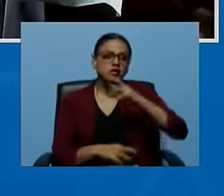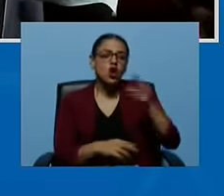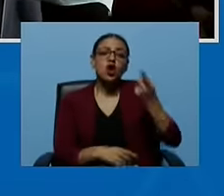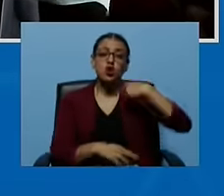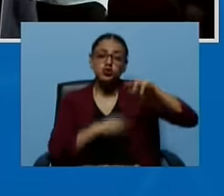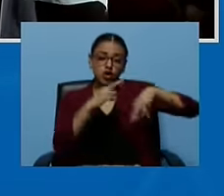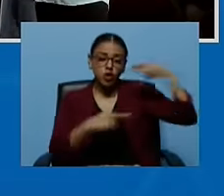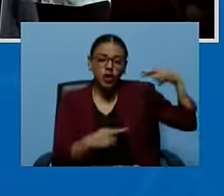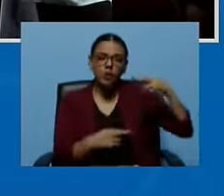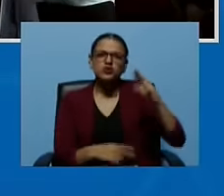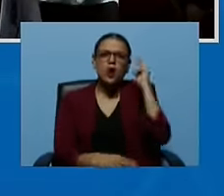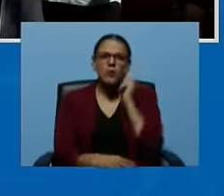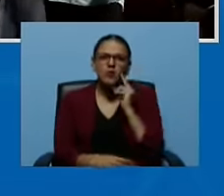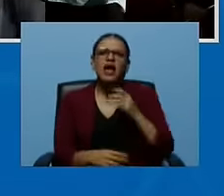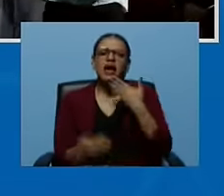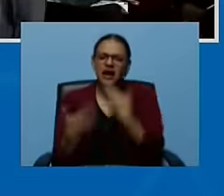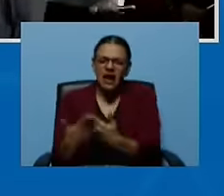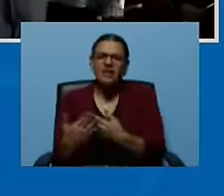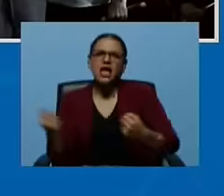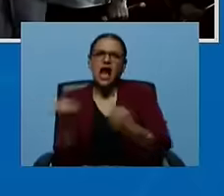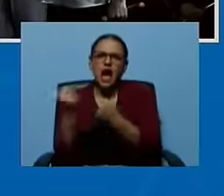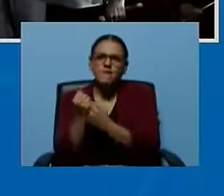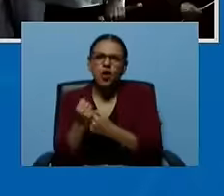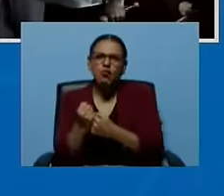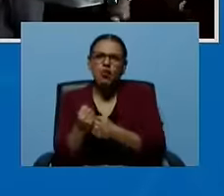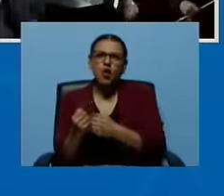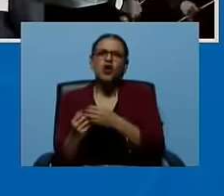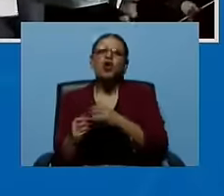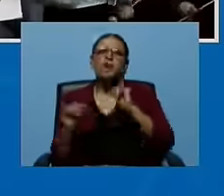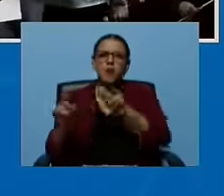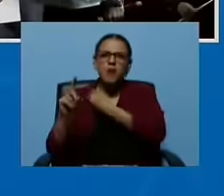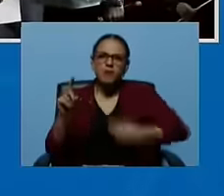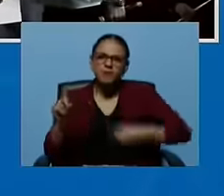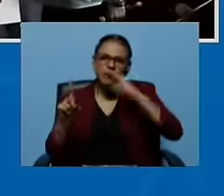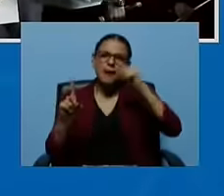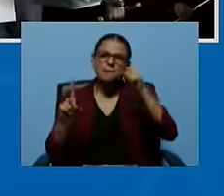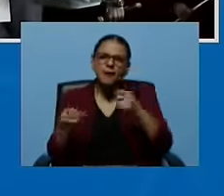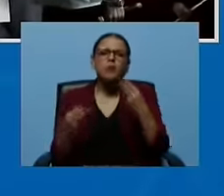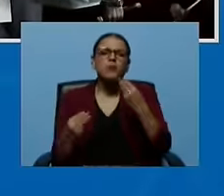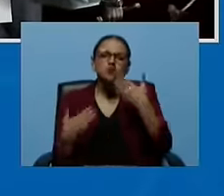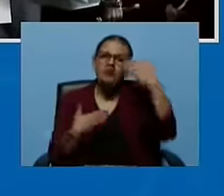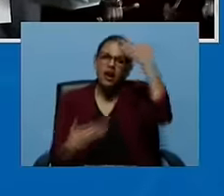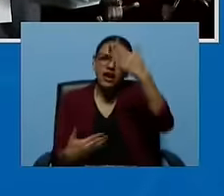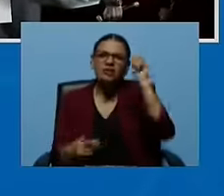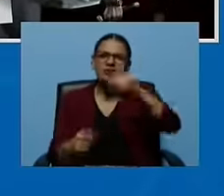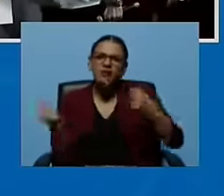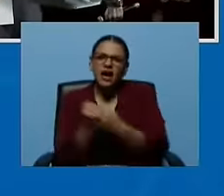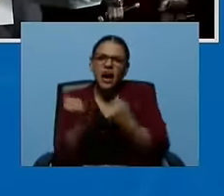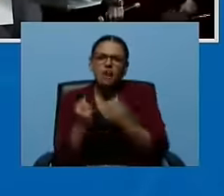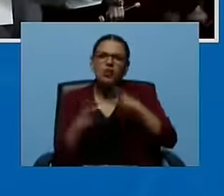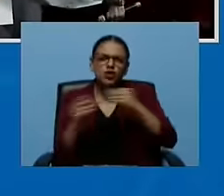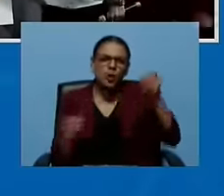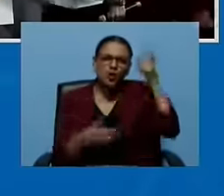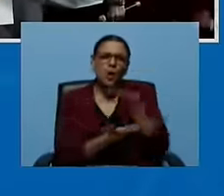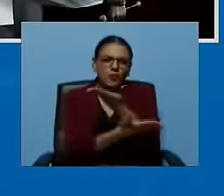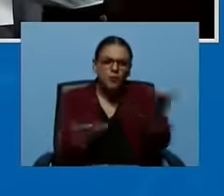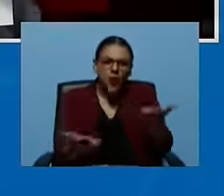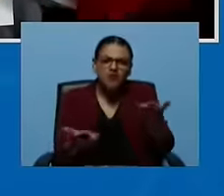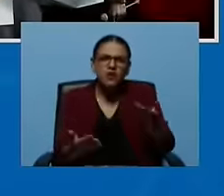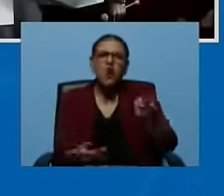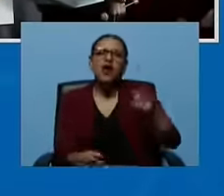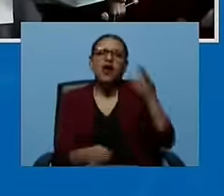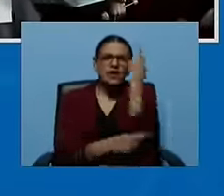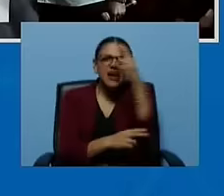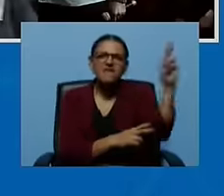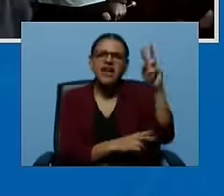al apoyo del comandante Nicolás Maduro, gracias al apoyo del pueblo rebelde de